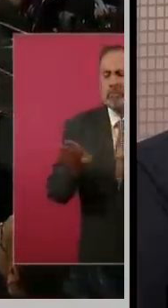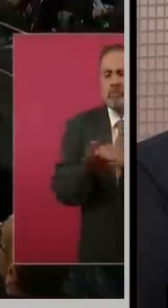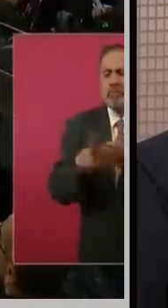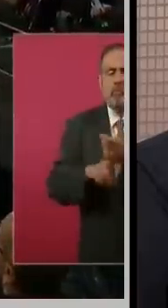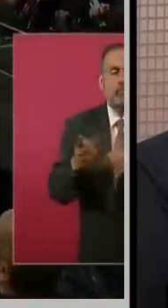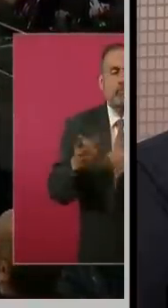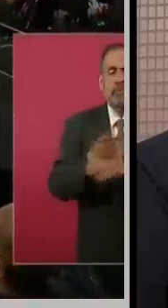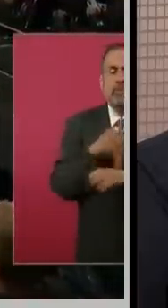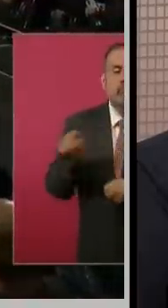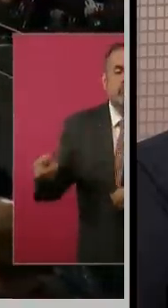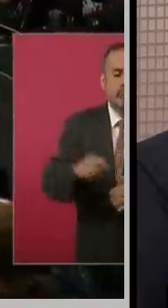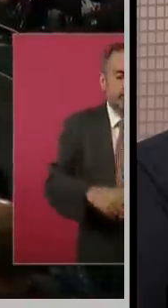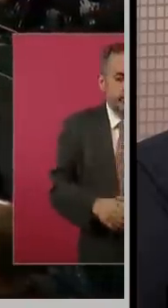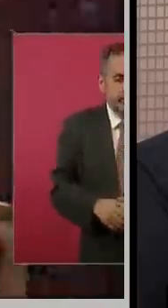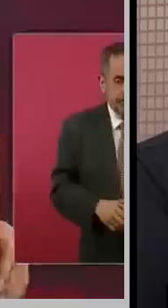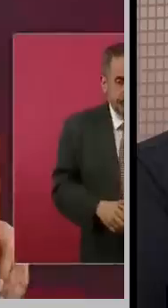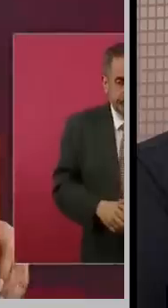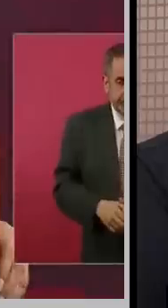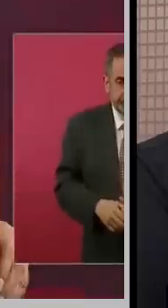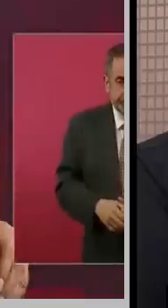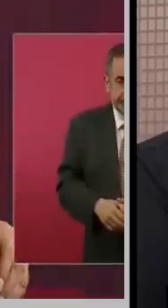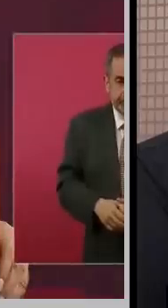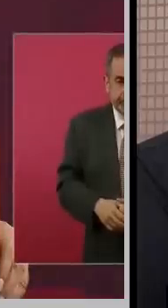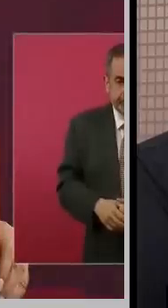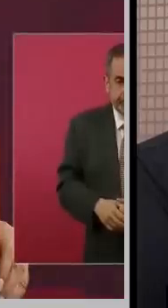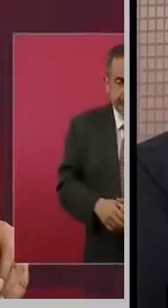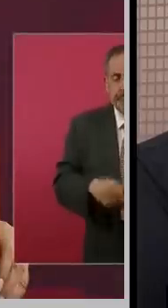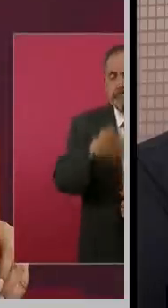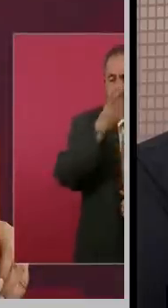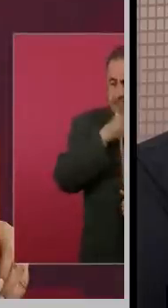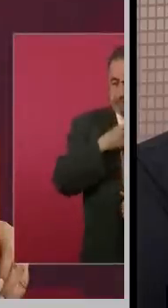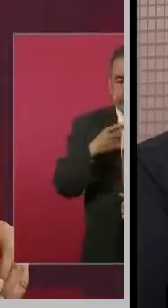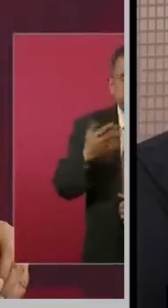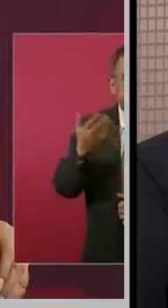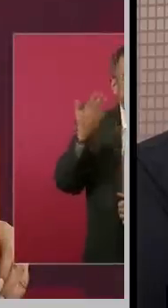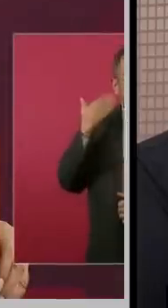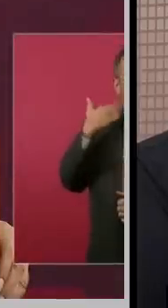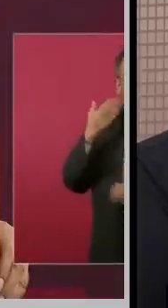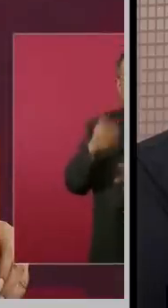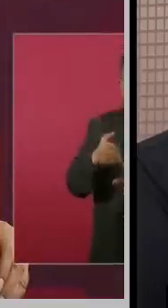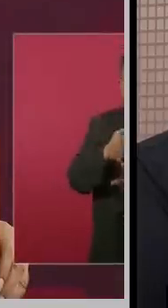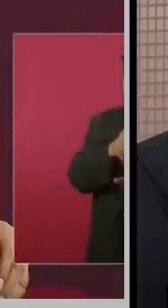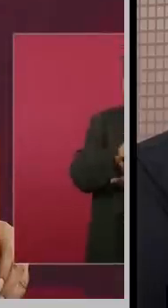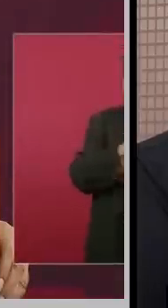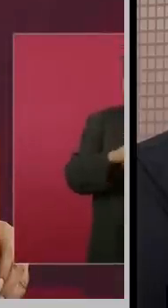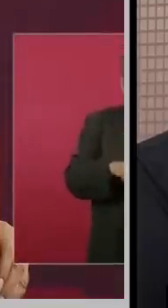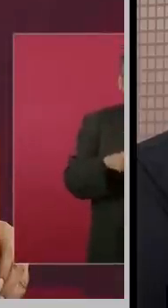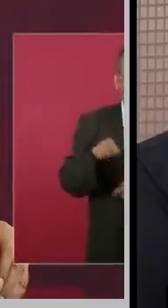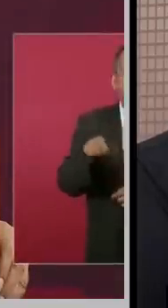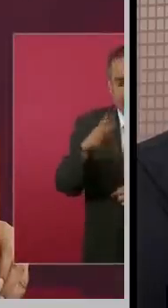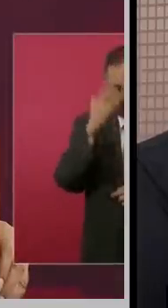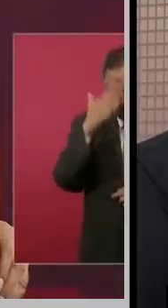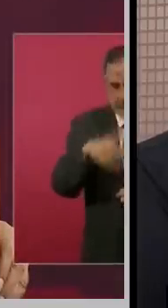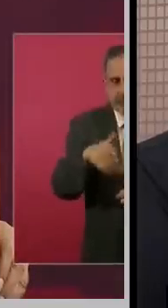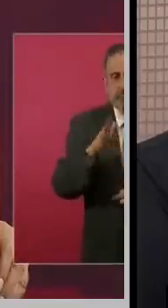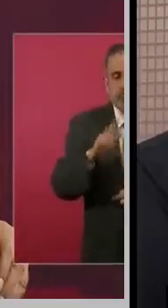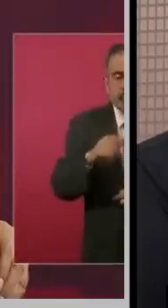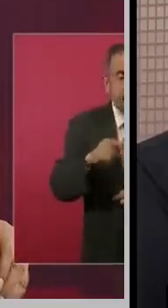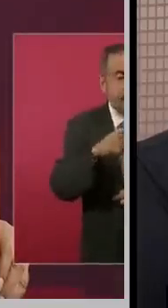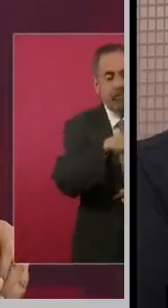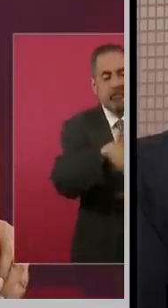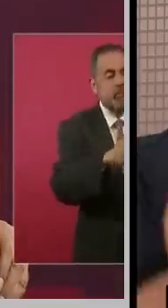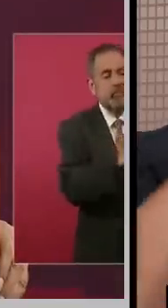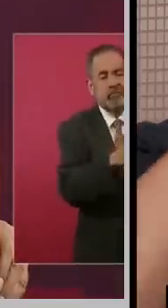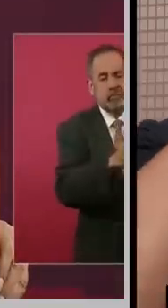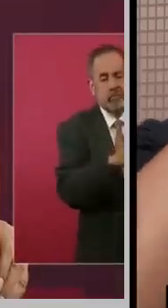ya había el antecedente de que uno de